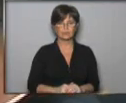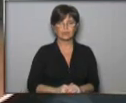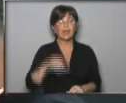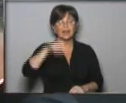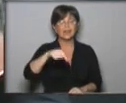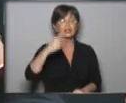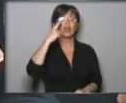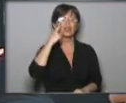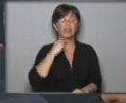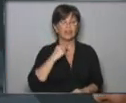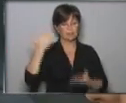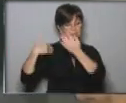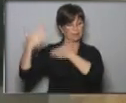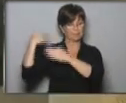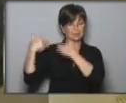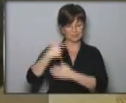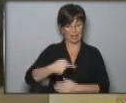En estos días pasados,